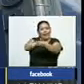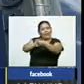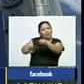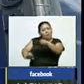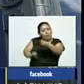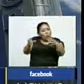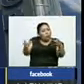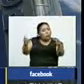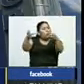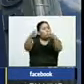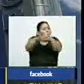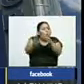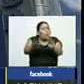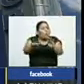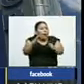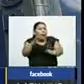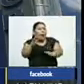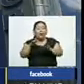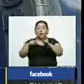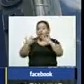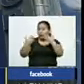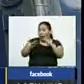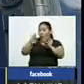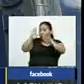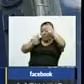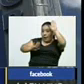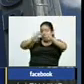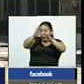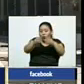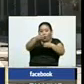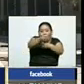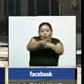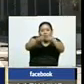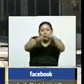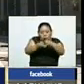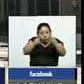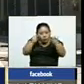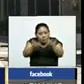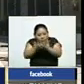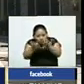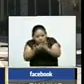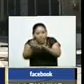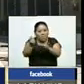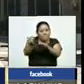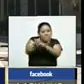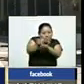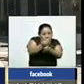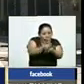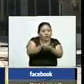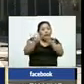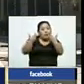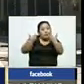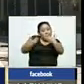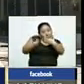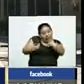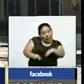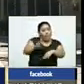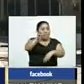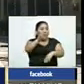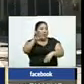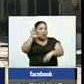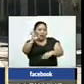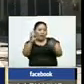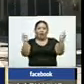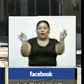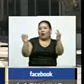conglomerado fue gracias a la participación de la Unidad de Investigación Financiera del Ministerio Público en la 26ª plenaria